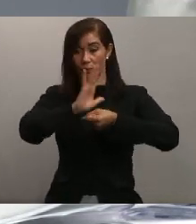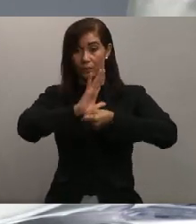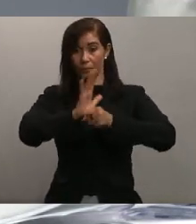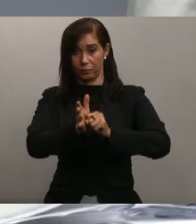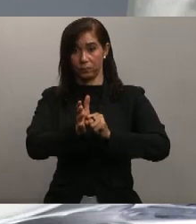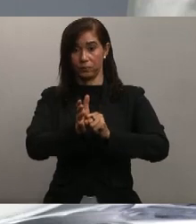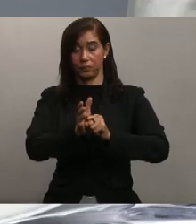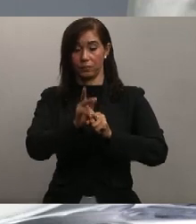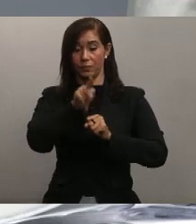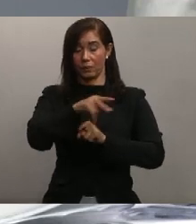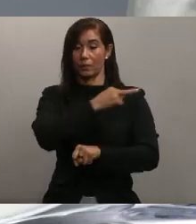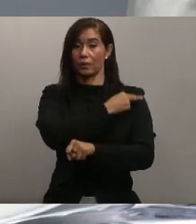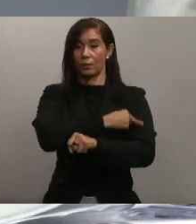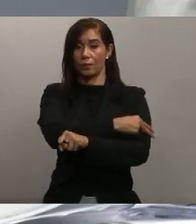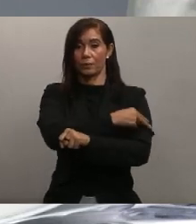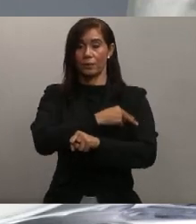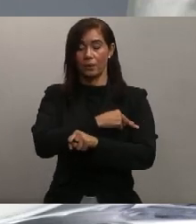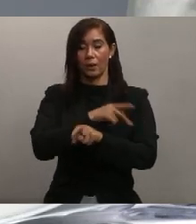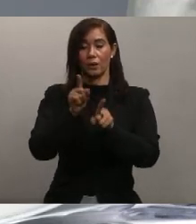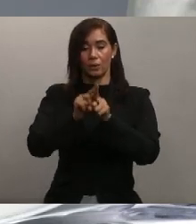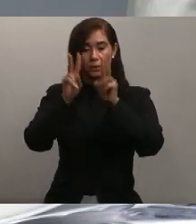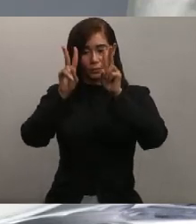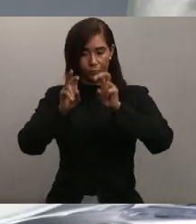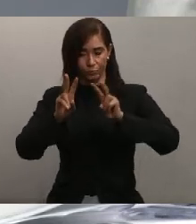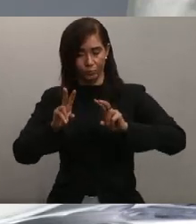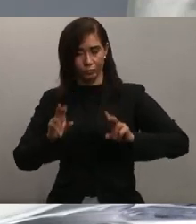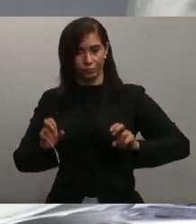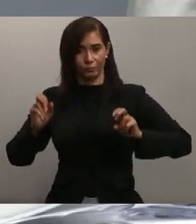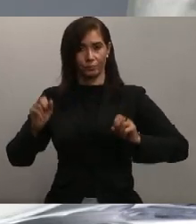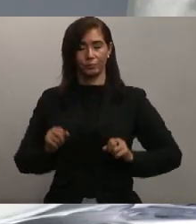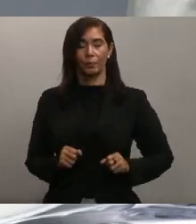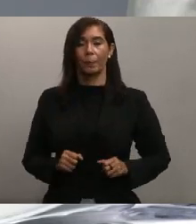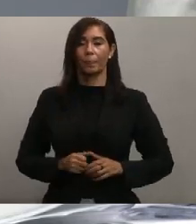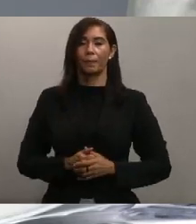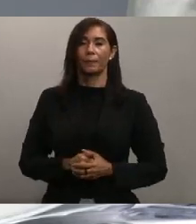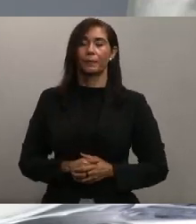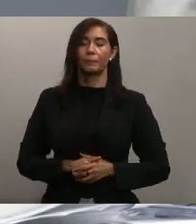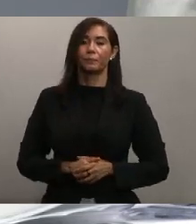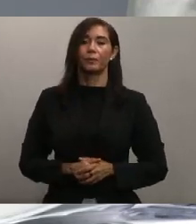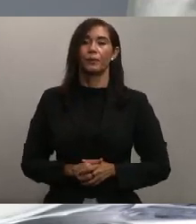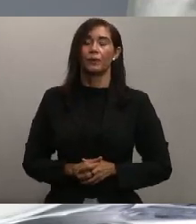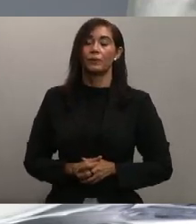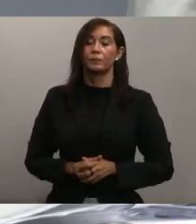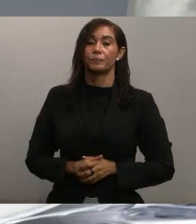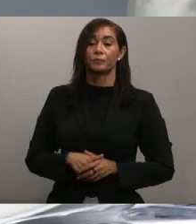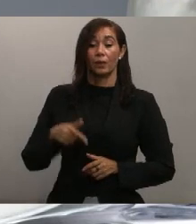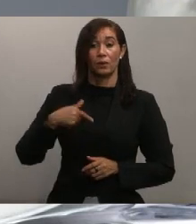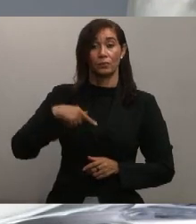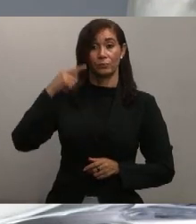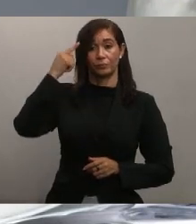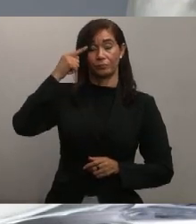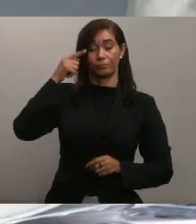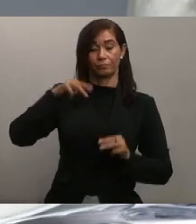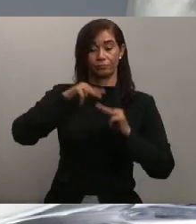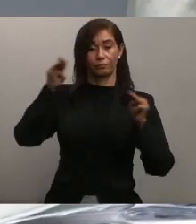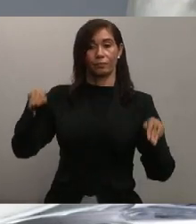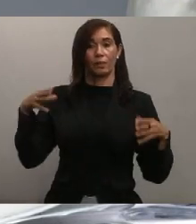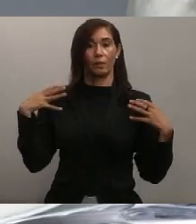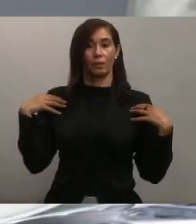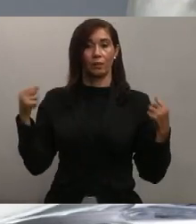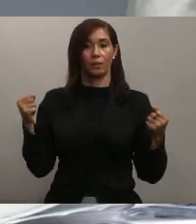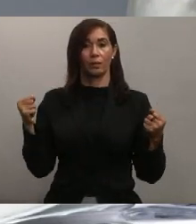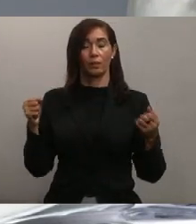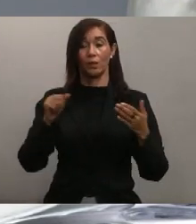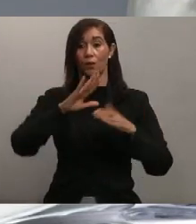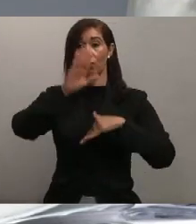pacientes hospitalizados o para investigación. Esa es la posición del Ministerio y todo aquello que esté